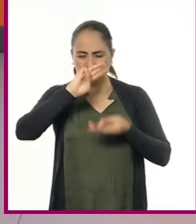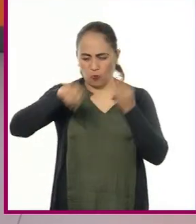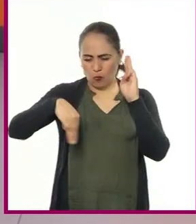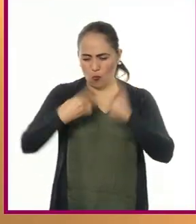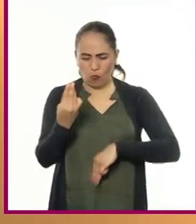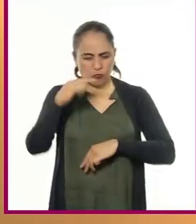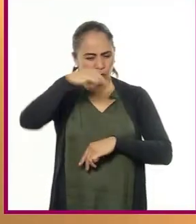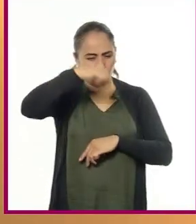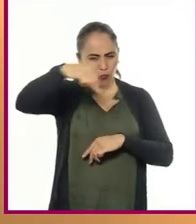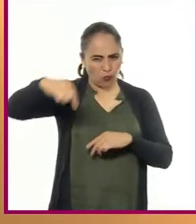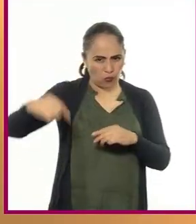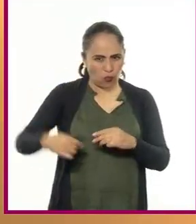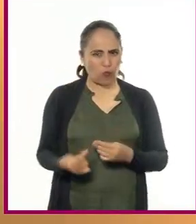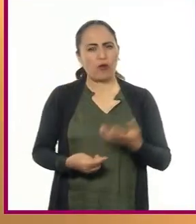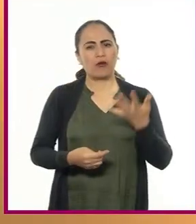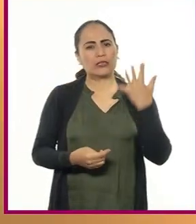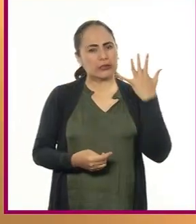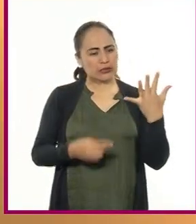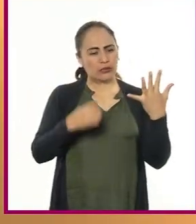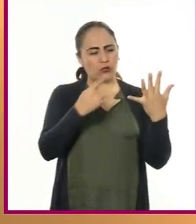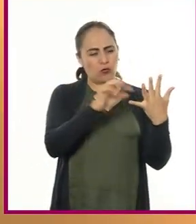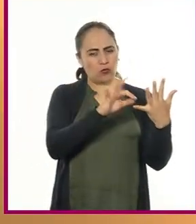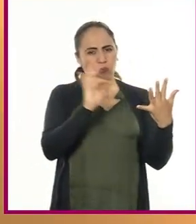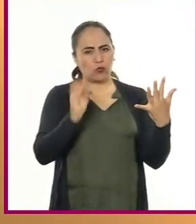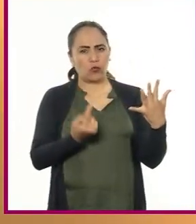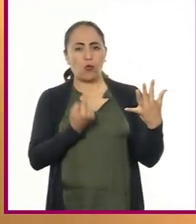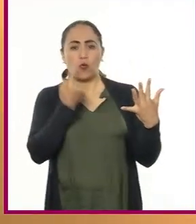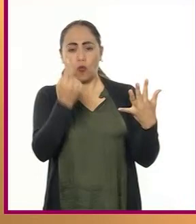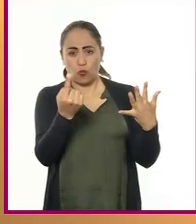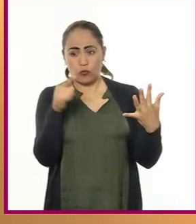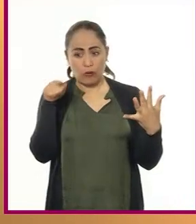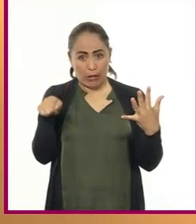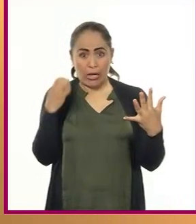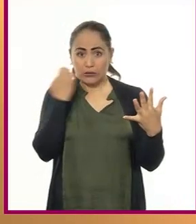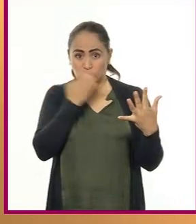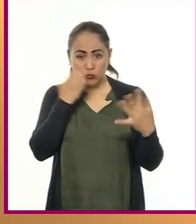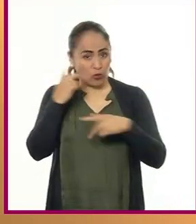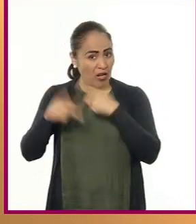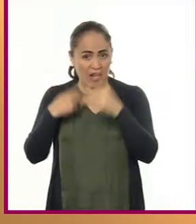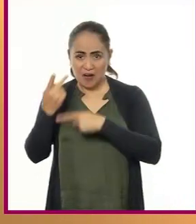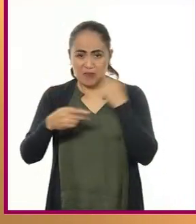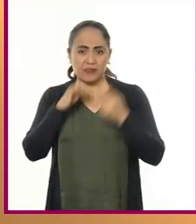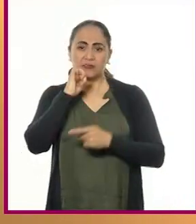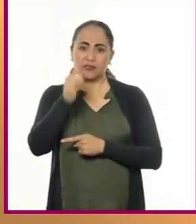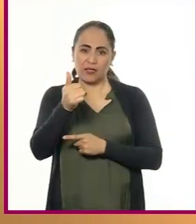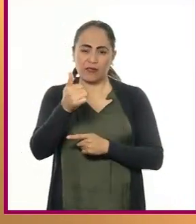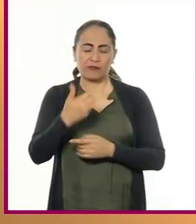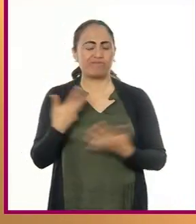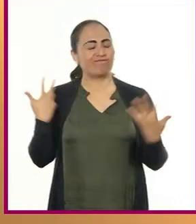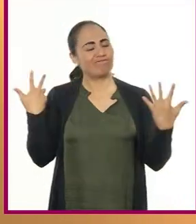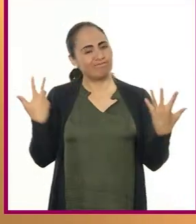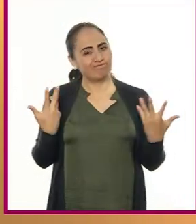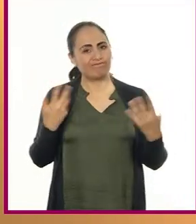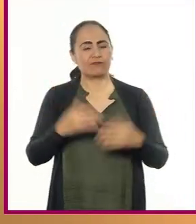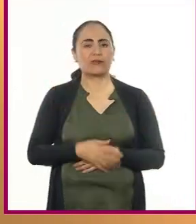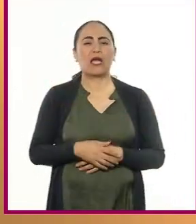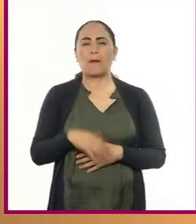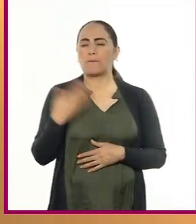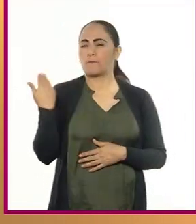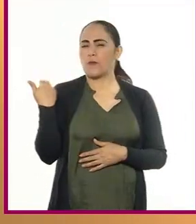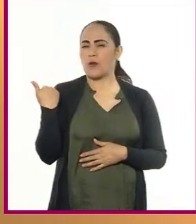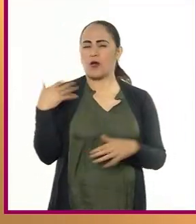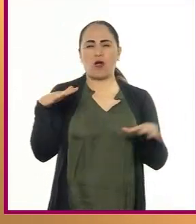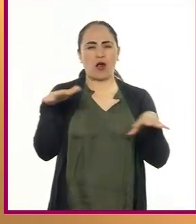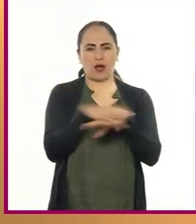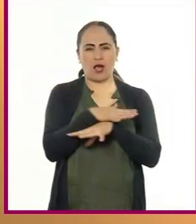mundo, 1 de cada 5 no están escolarizados, cifra que apenas ha cambiado en